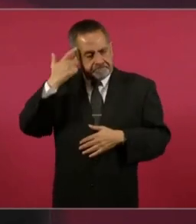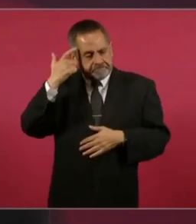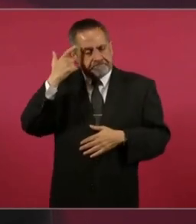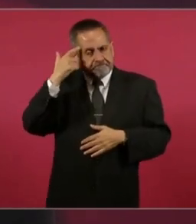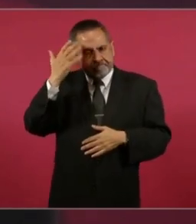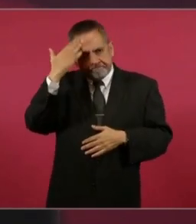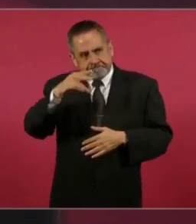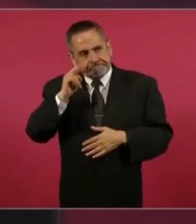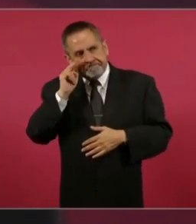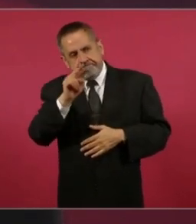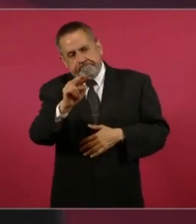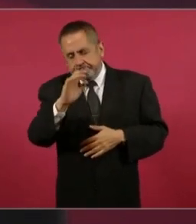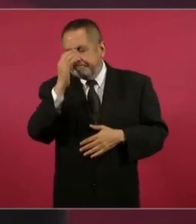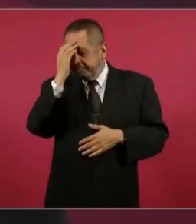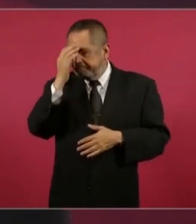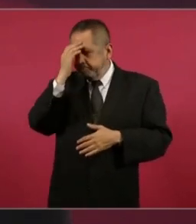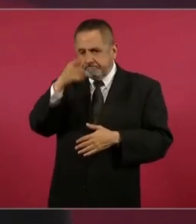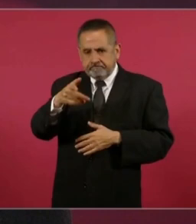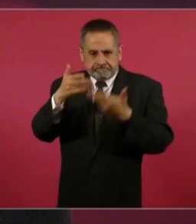los